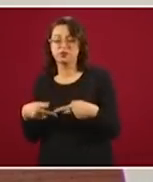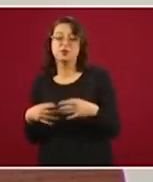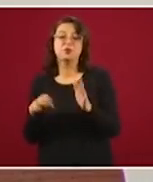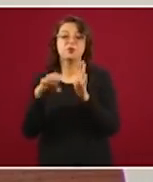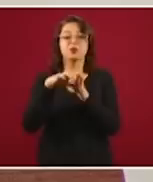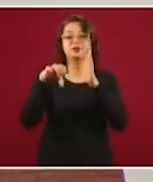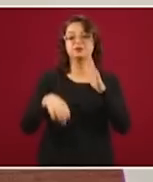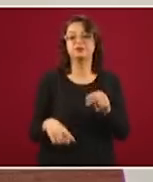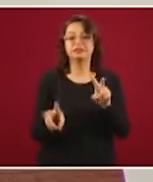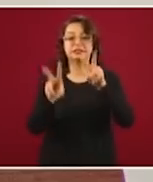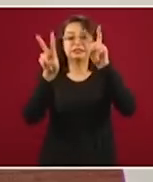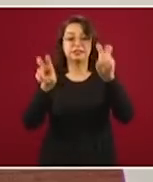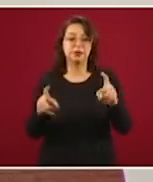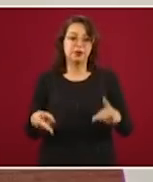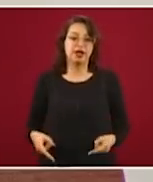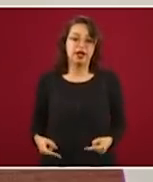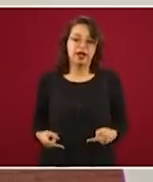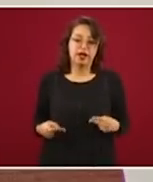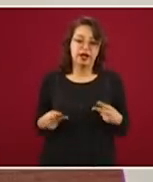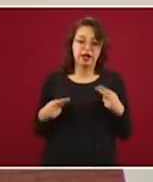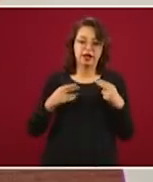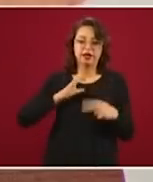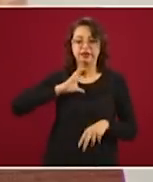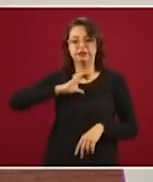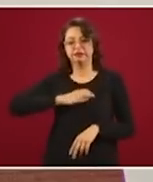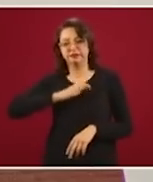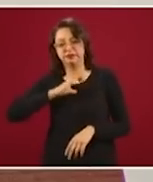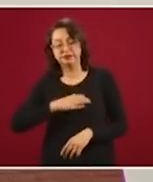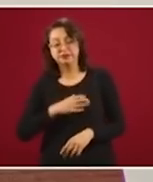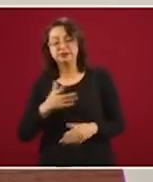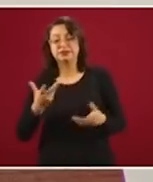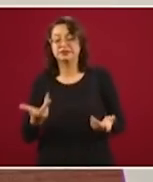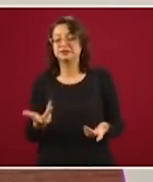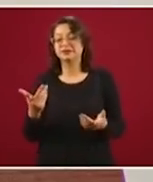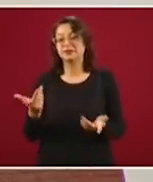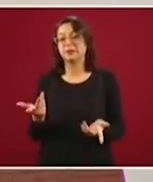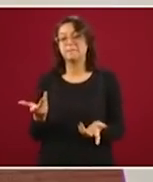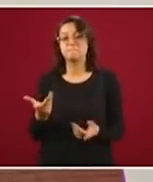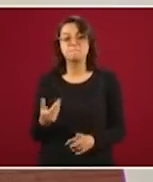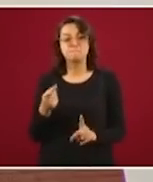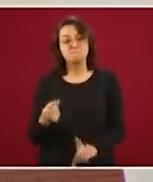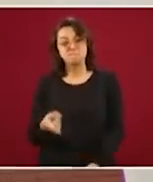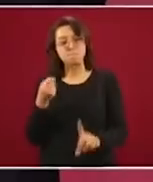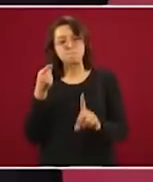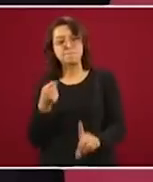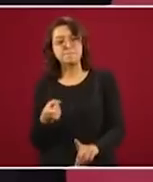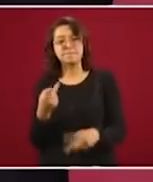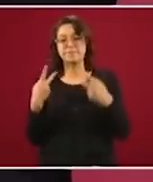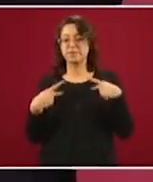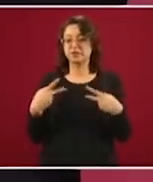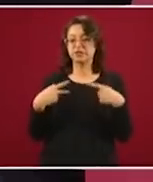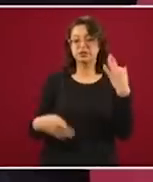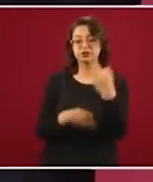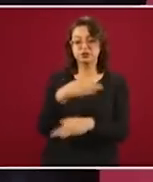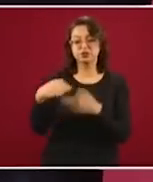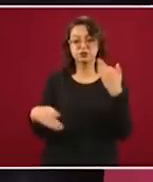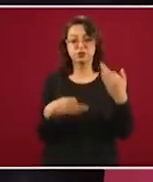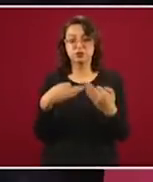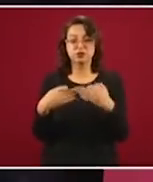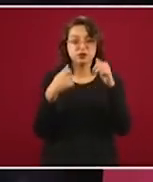algo muy específico, que es algo que a todos nos ocupa y demás, en ese